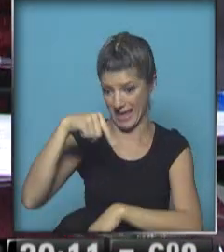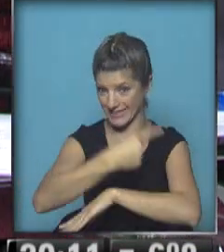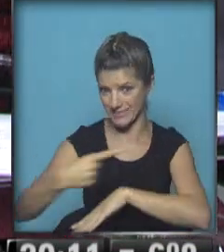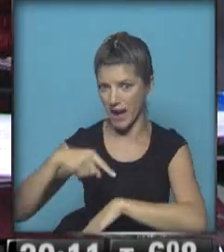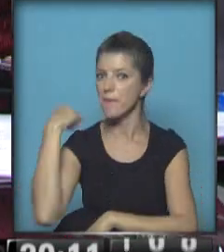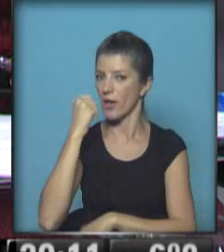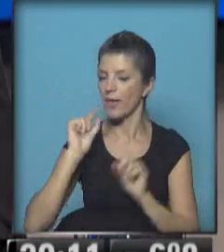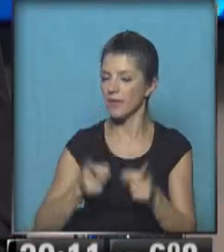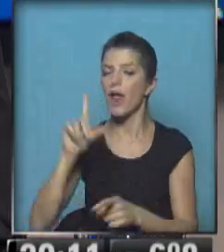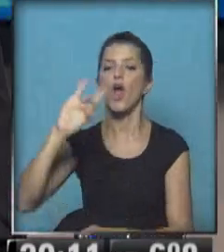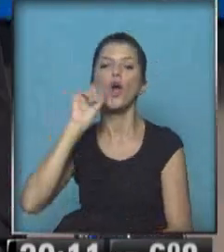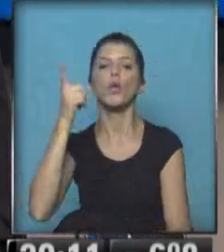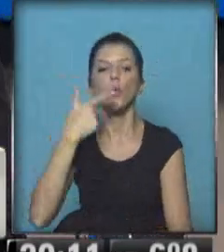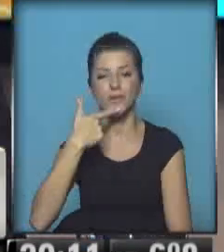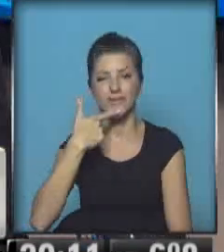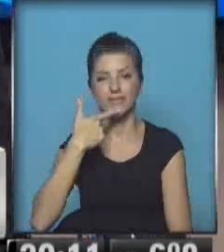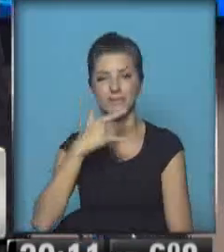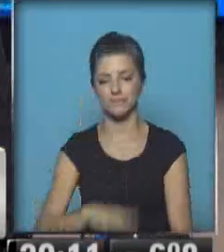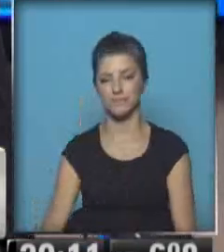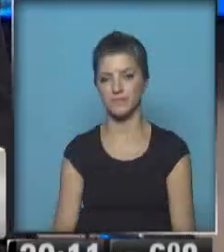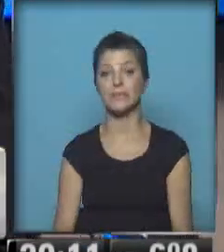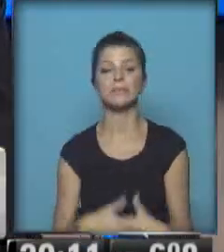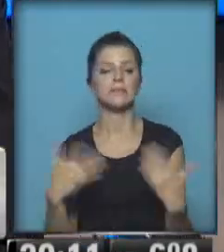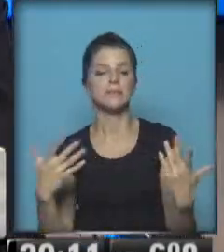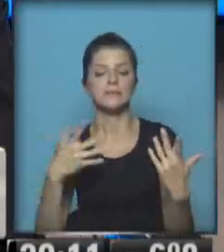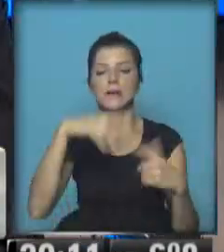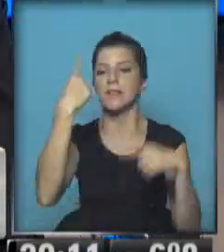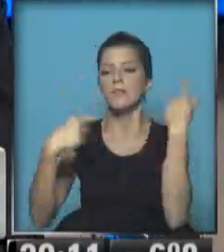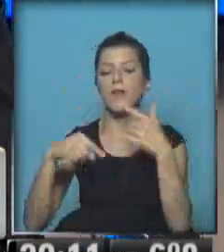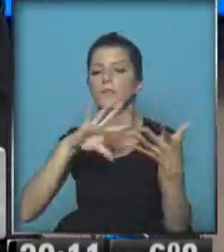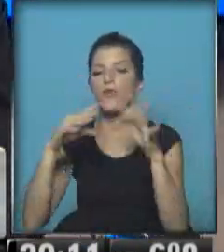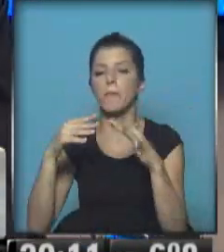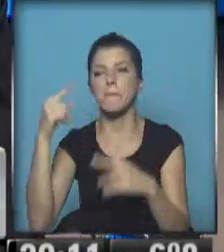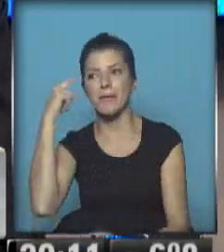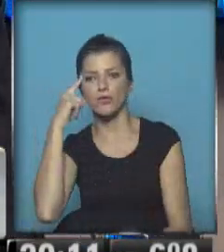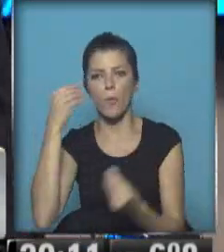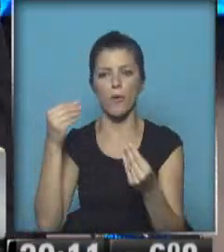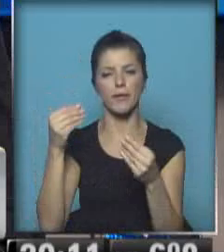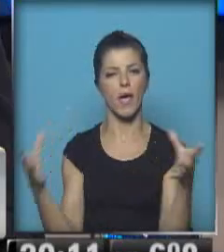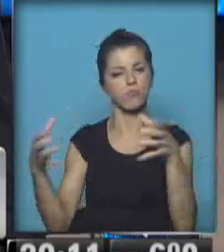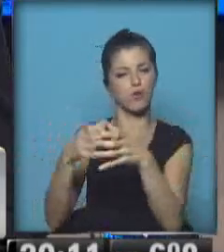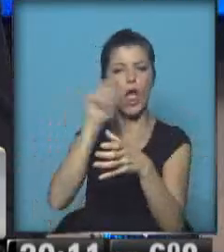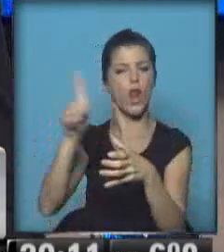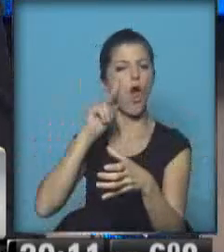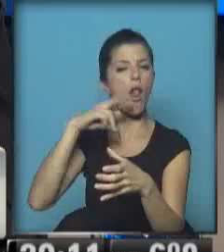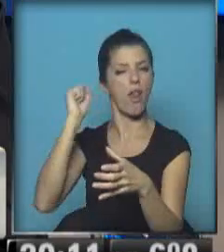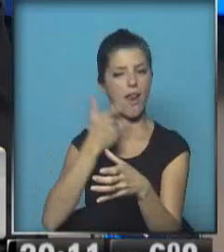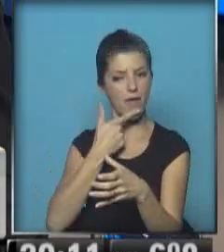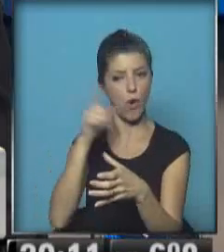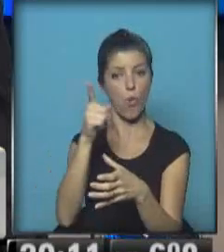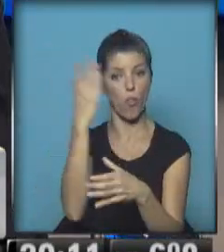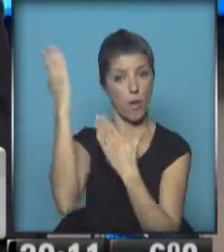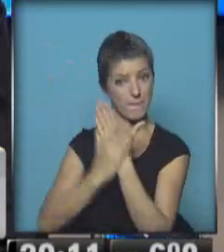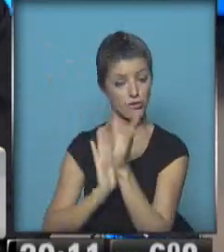Luis brin bueno se tejieron muchas versiones alrededor de qué fue lo que sucedió en la quinta de Olivos cuando se reunió el ministro